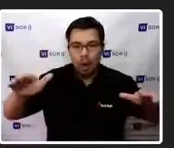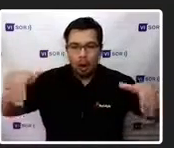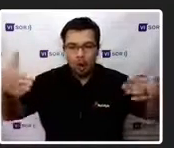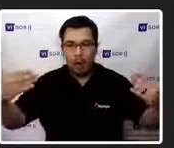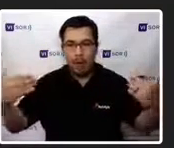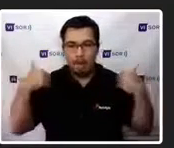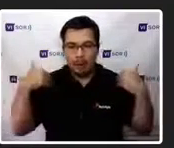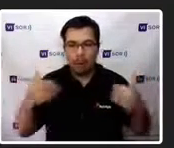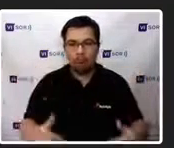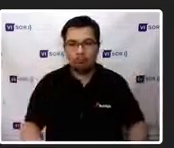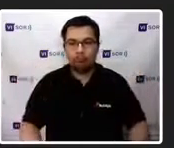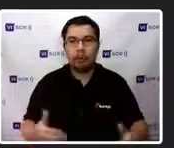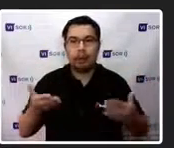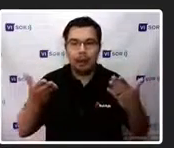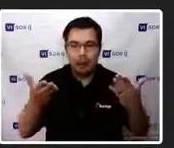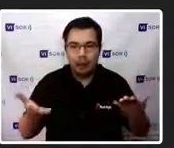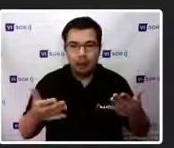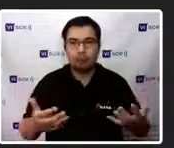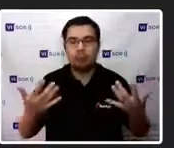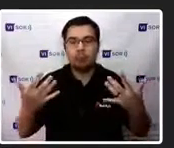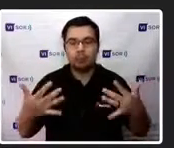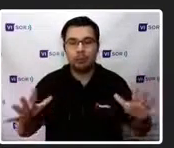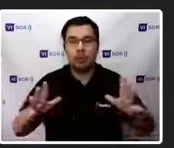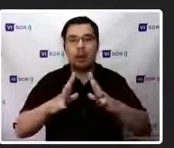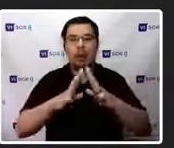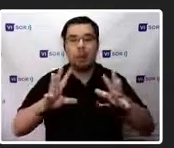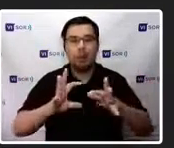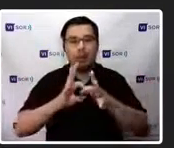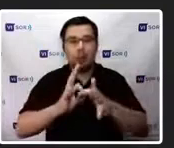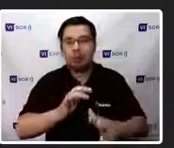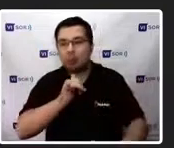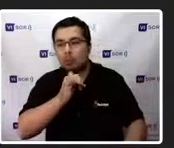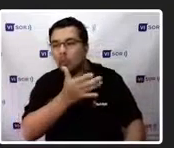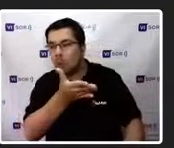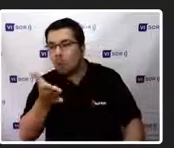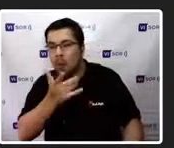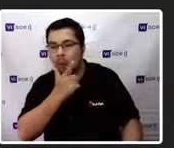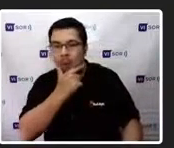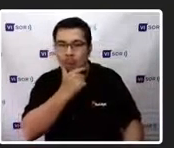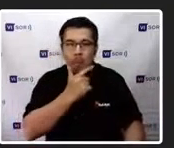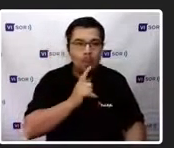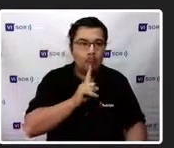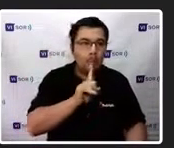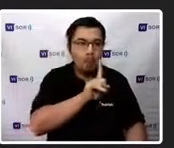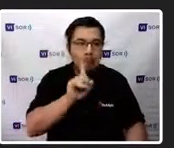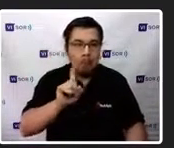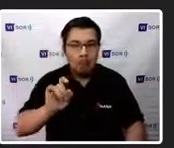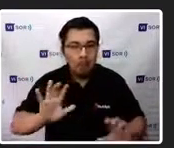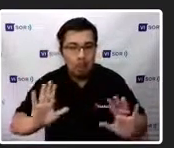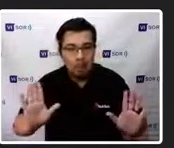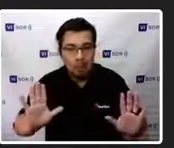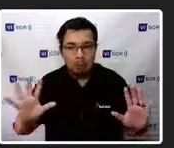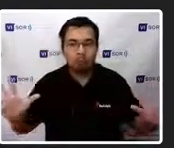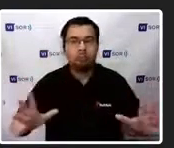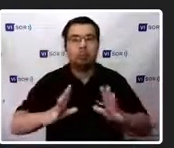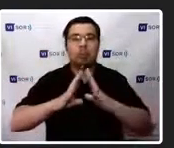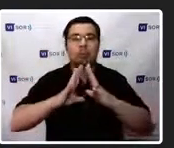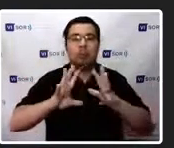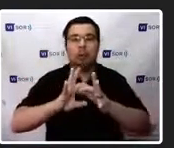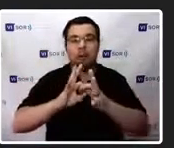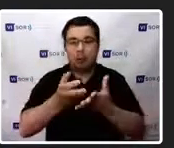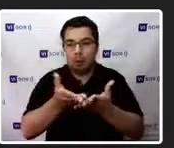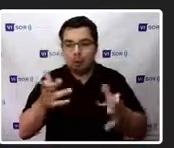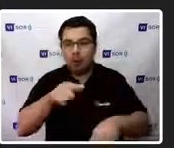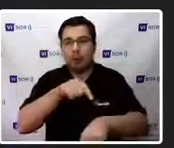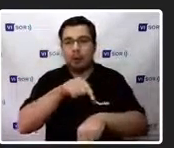No Bueno, sé pues, si. oiga, muchas gracias. No sé si hay alguna pregunta más por ahí, pero le damos las gracias, chiquillos, por su tiempo, por haber estado atento,